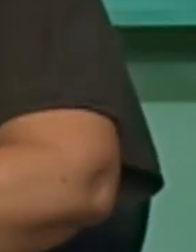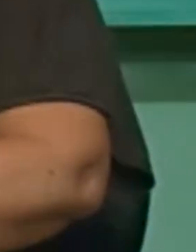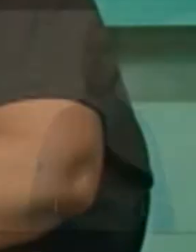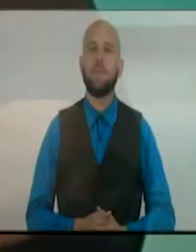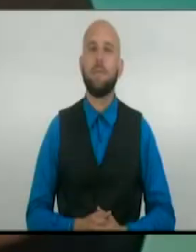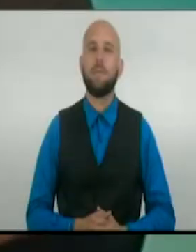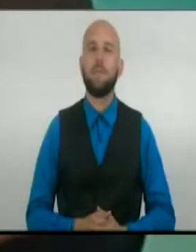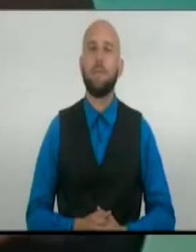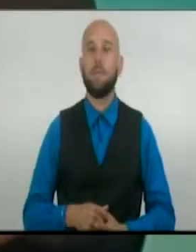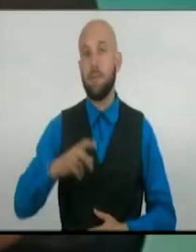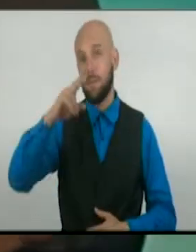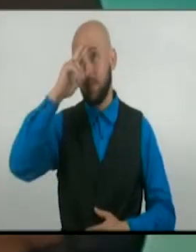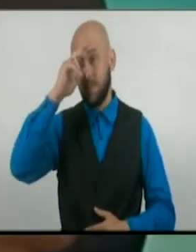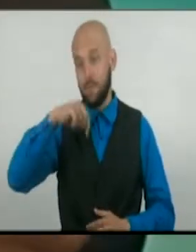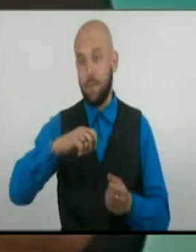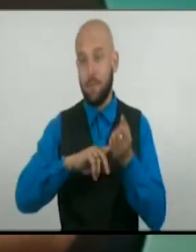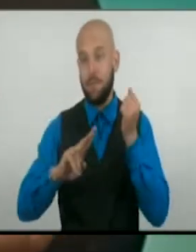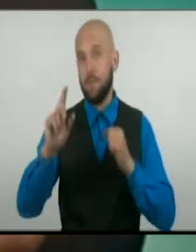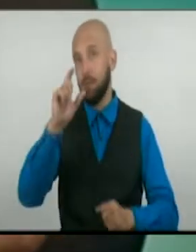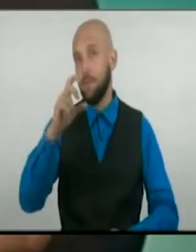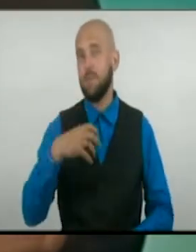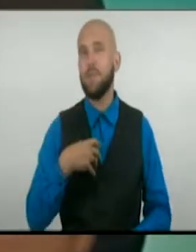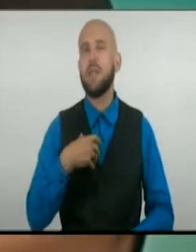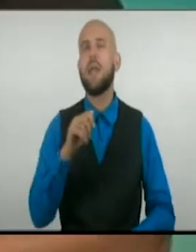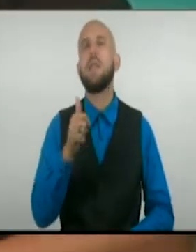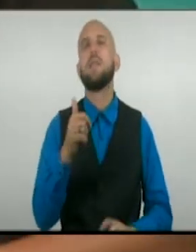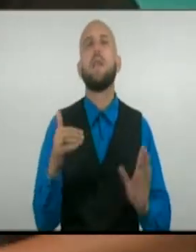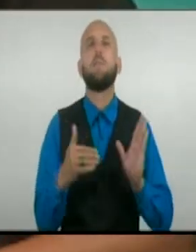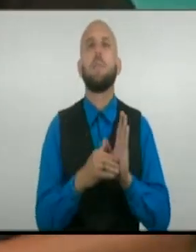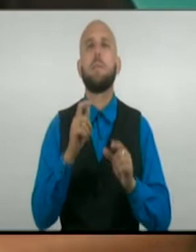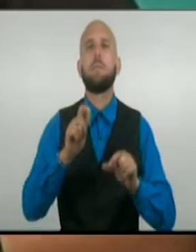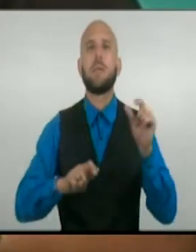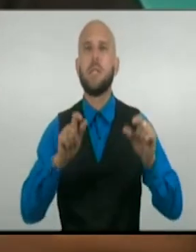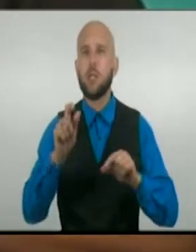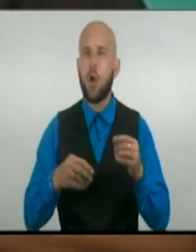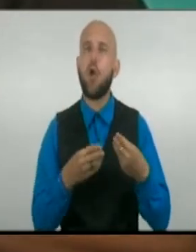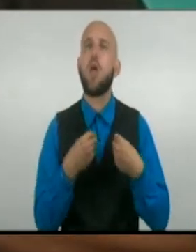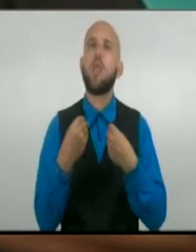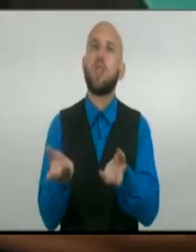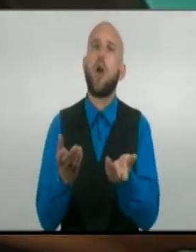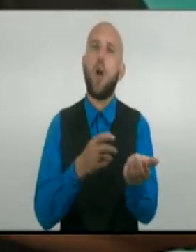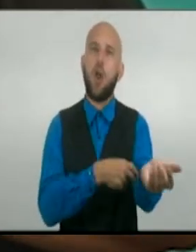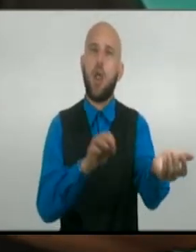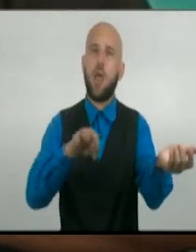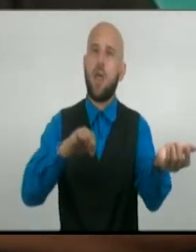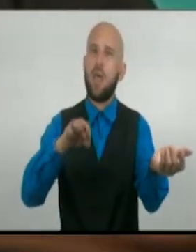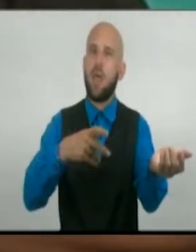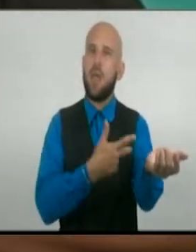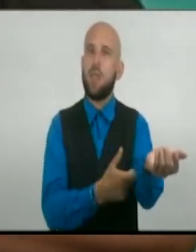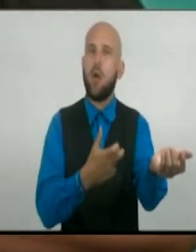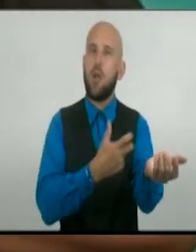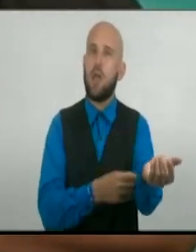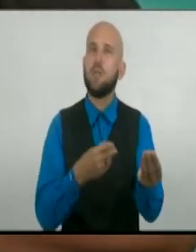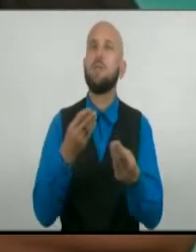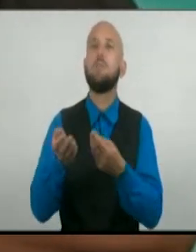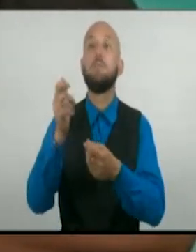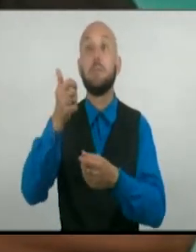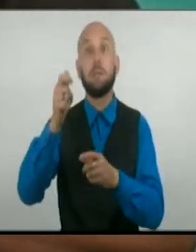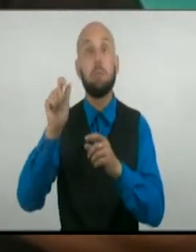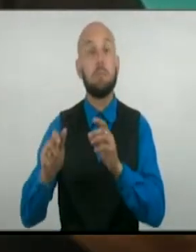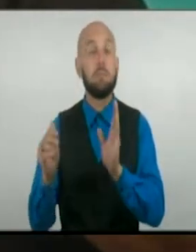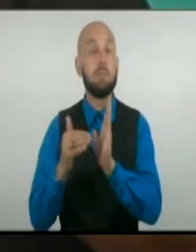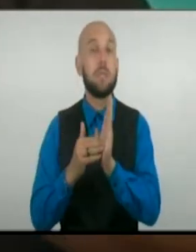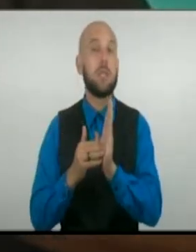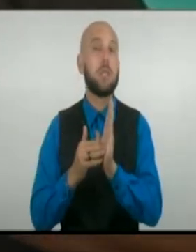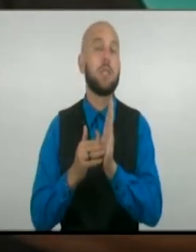doctora camagüey tiene casi 10.000 donantes voluntarios de sangre ya usted comentaba hace solo unos minutos que